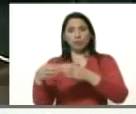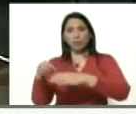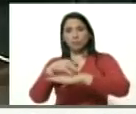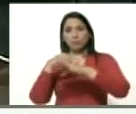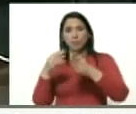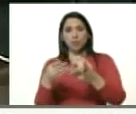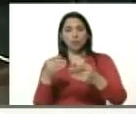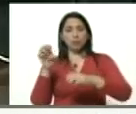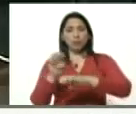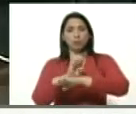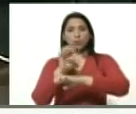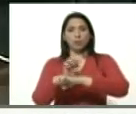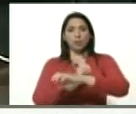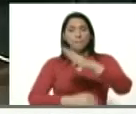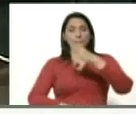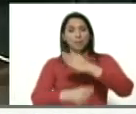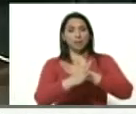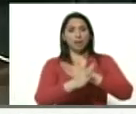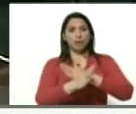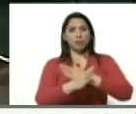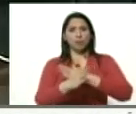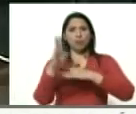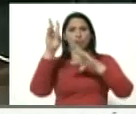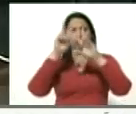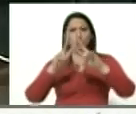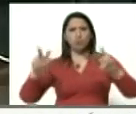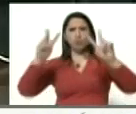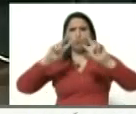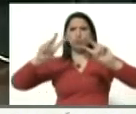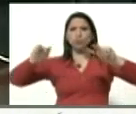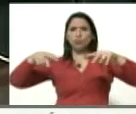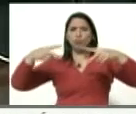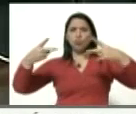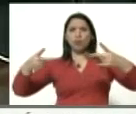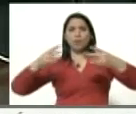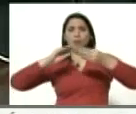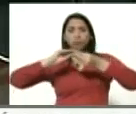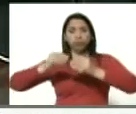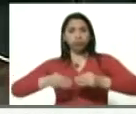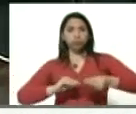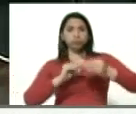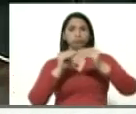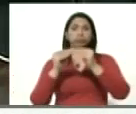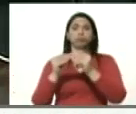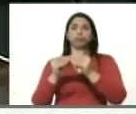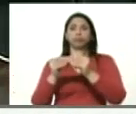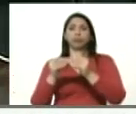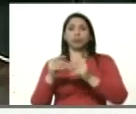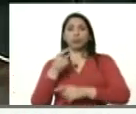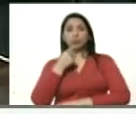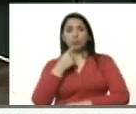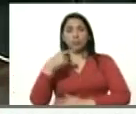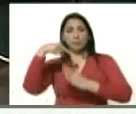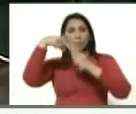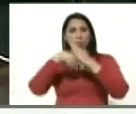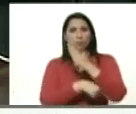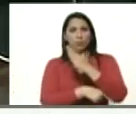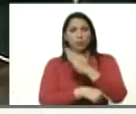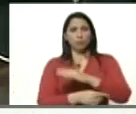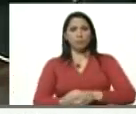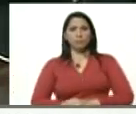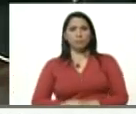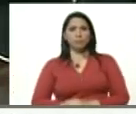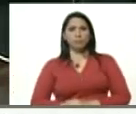Economía, vayamos a una exploración nueva, renovada, diría yo, profunda, de